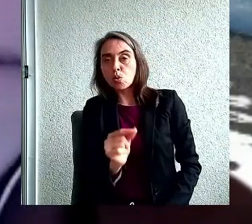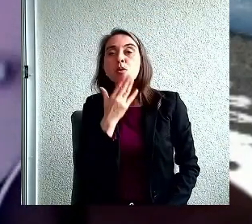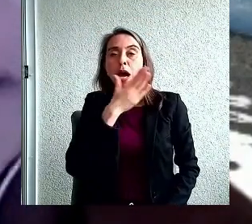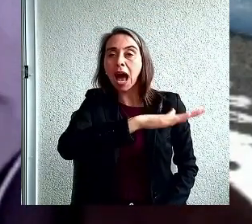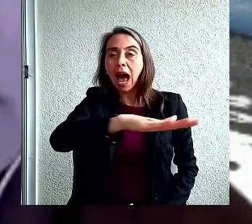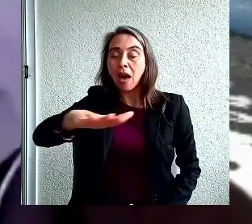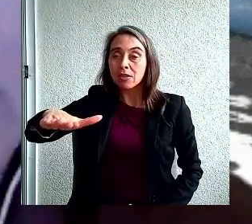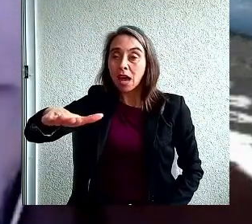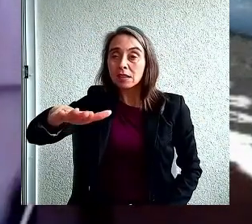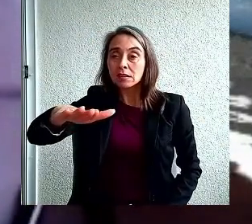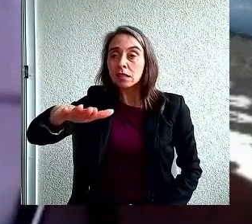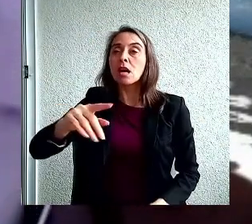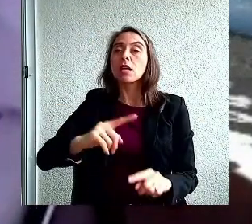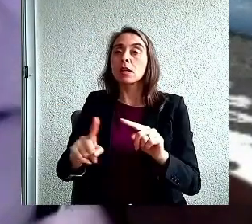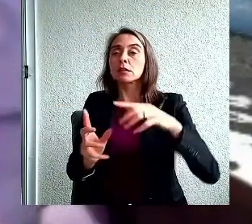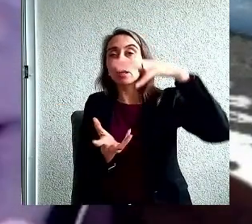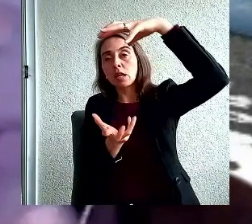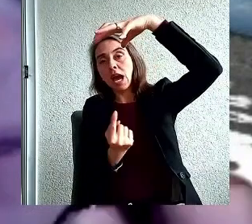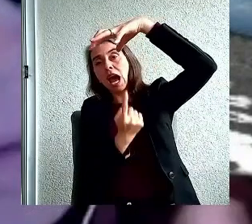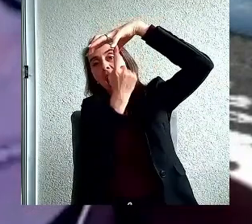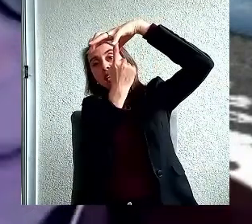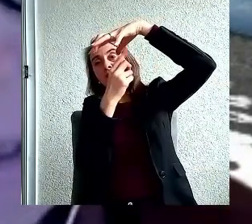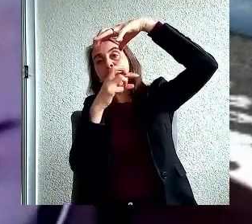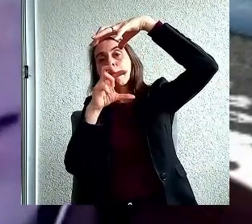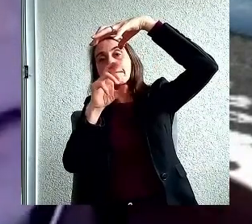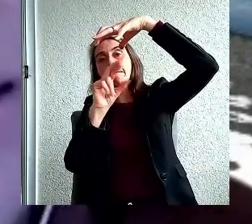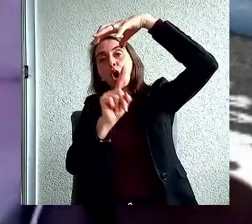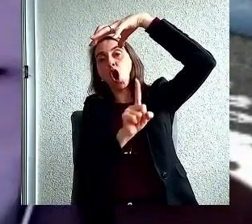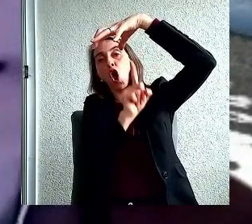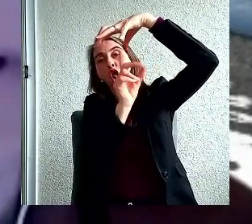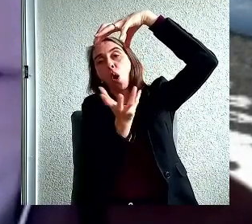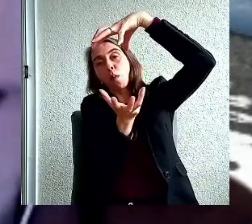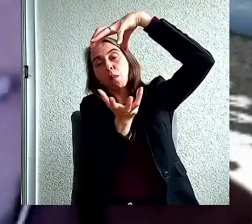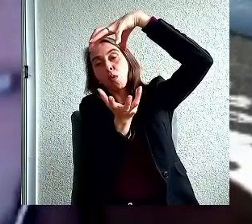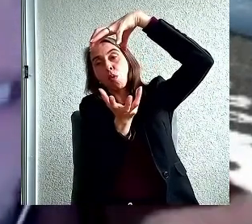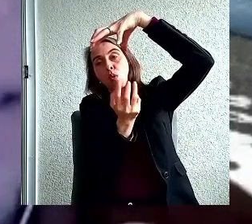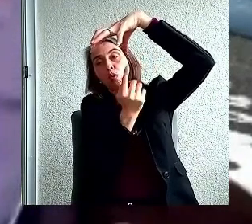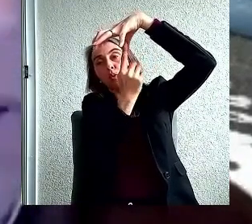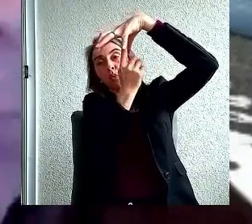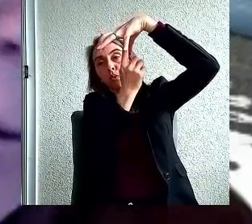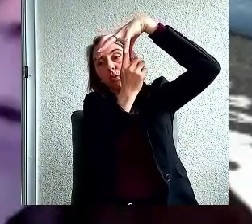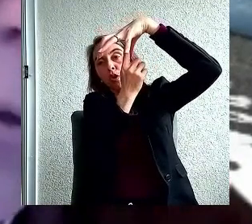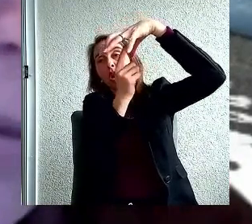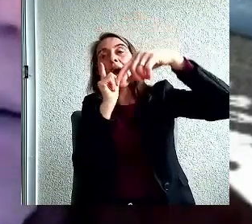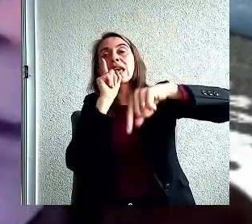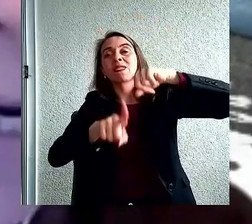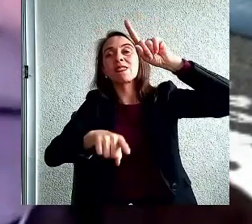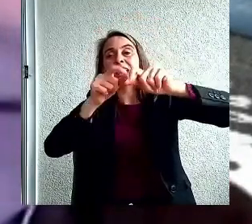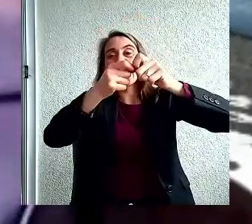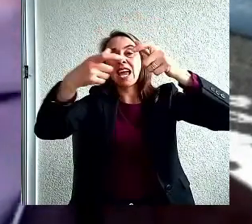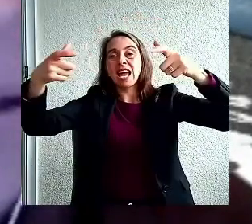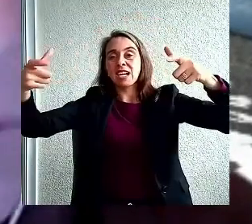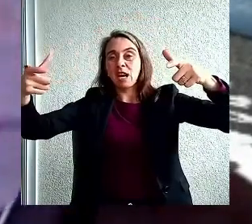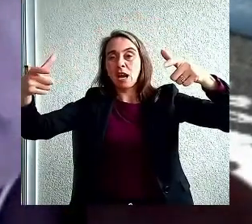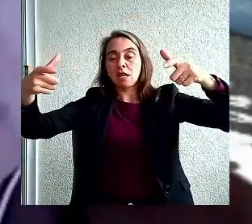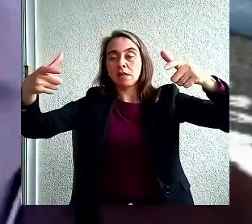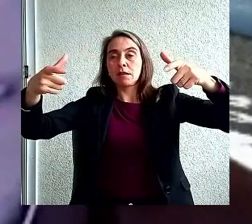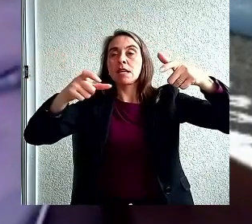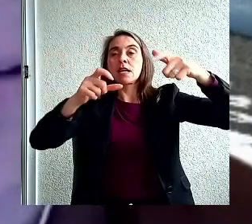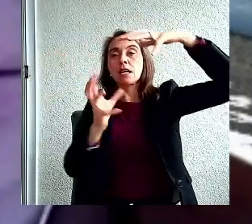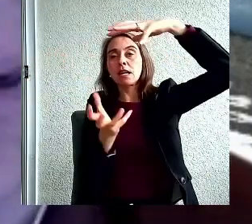masas continentales, porque el polo, digamos, el Ártico no es un continente, es una masa de hielo flotante, ¿no es cierto?, en el Polo